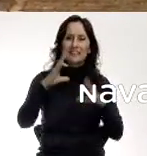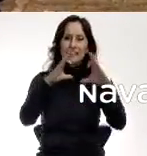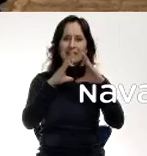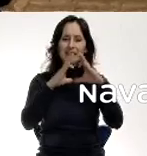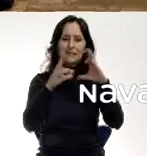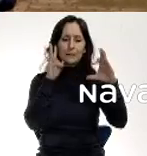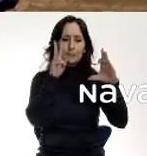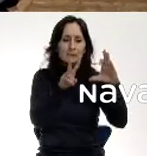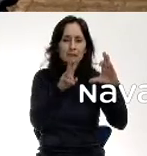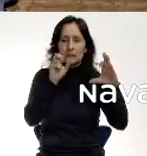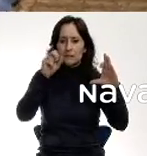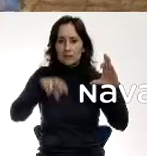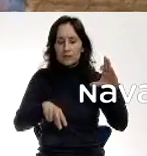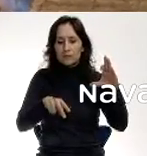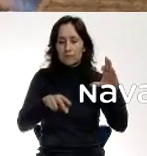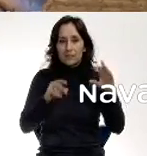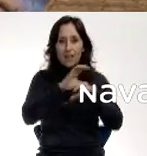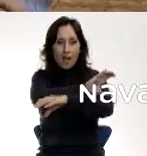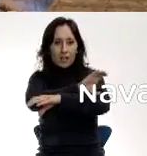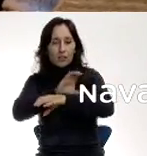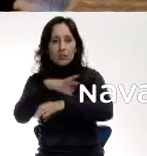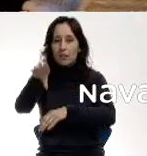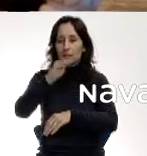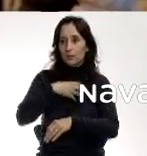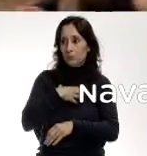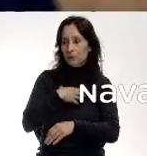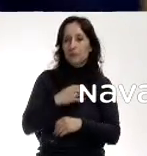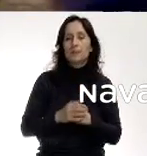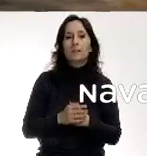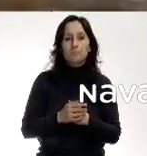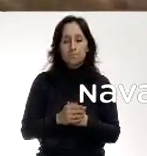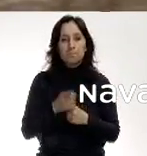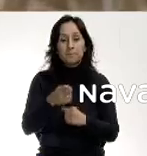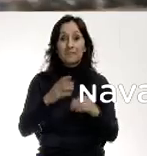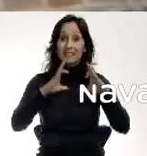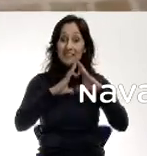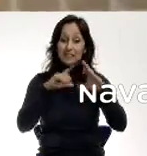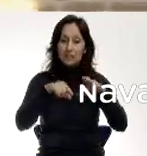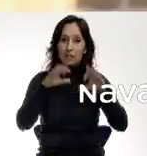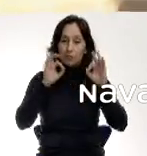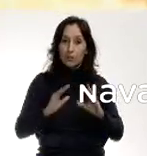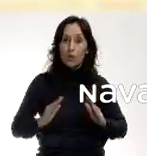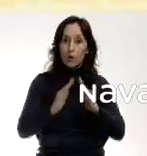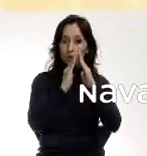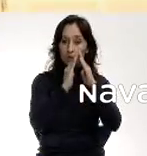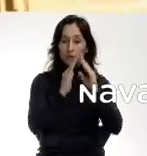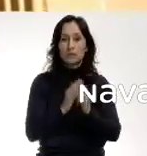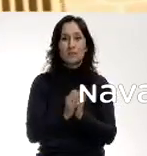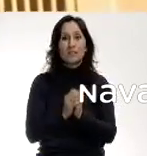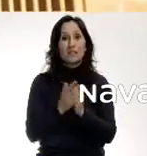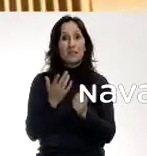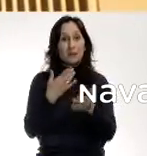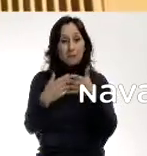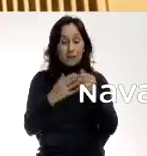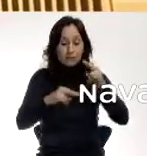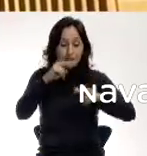de San Saturnino. Claro, es una magnífica iglesia gótica que además sus constructores eran franceses,